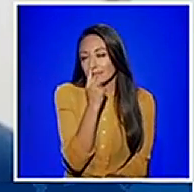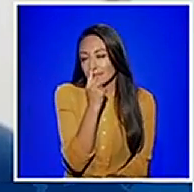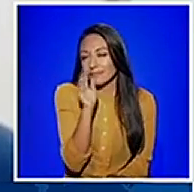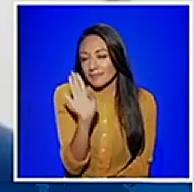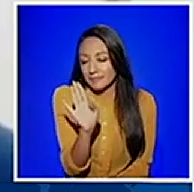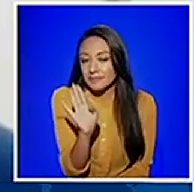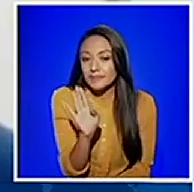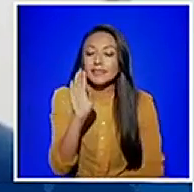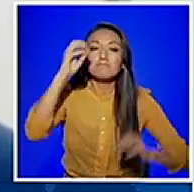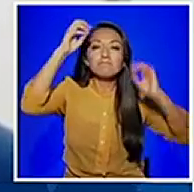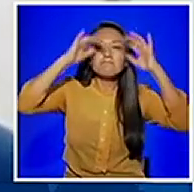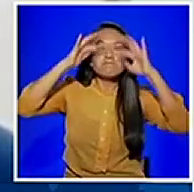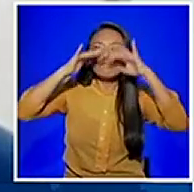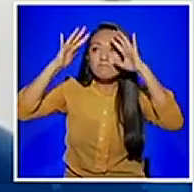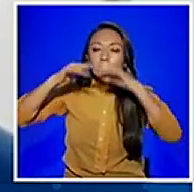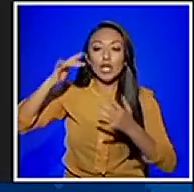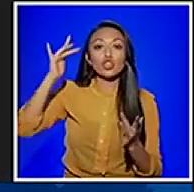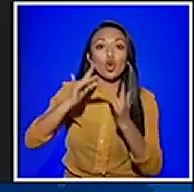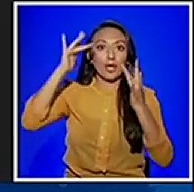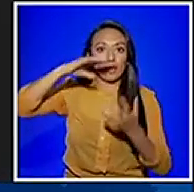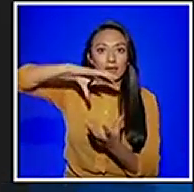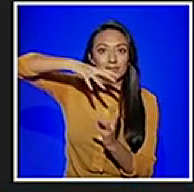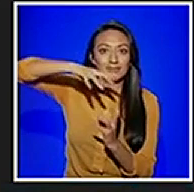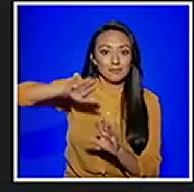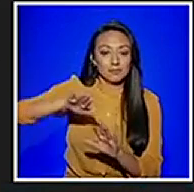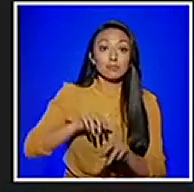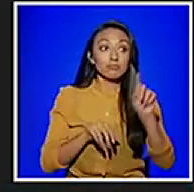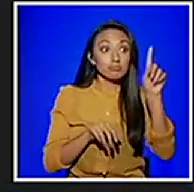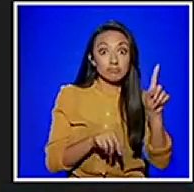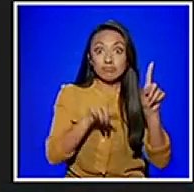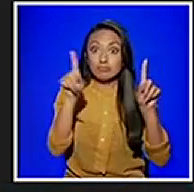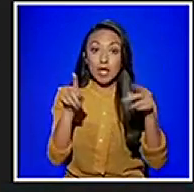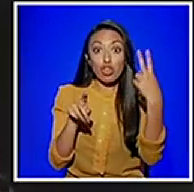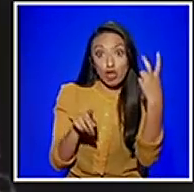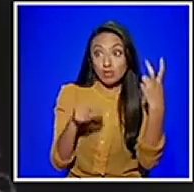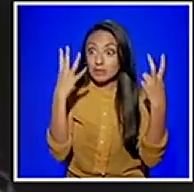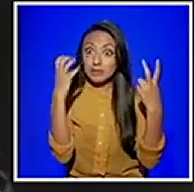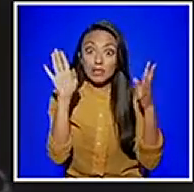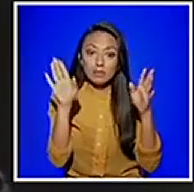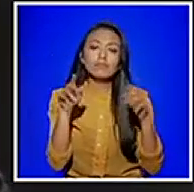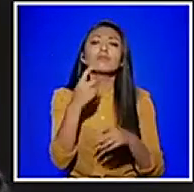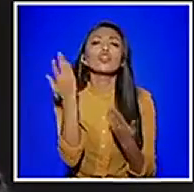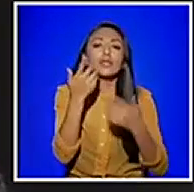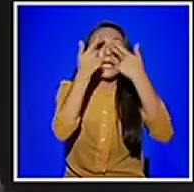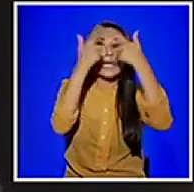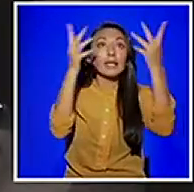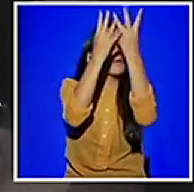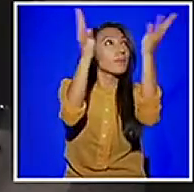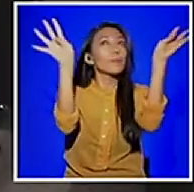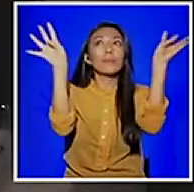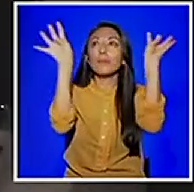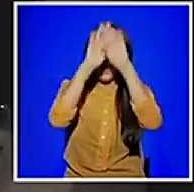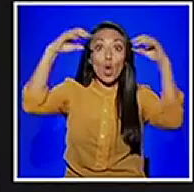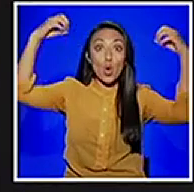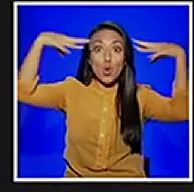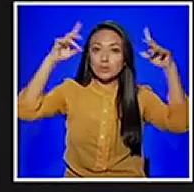meteoritos al interaccionar con la atmósfera de la Tierra. En ambos casos, tan solo se necesita un lugar libre de contaminación lumínica para